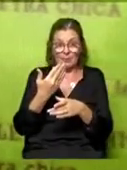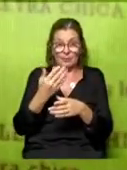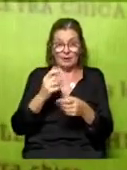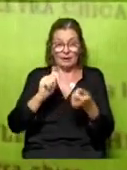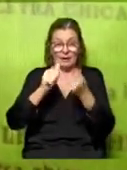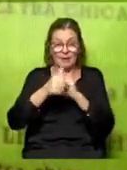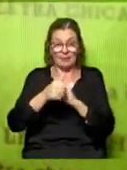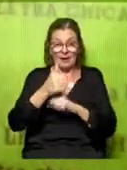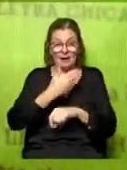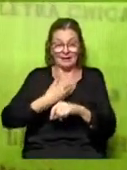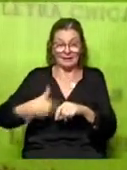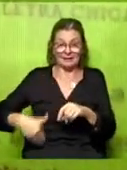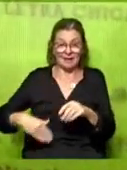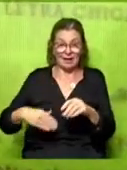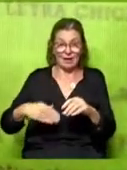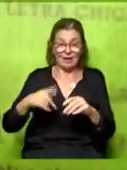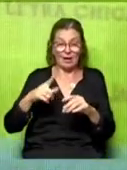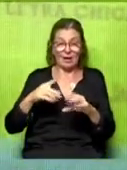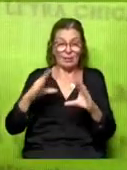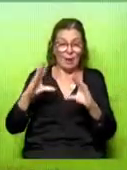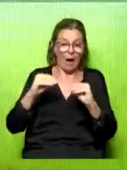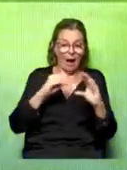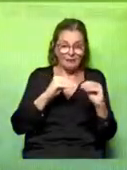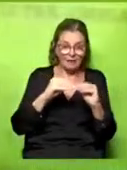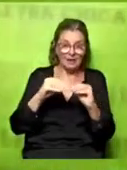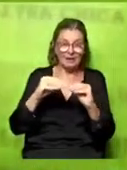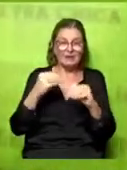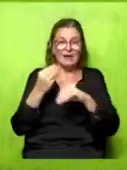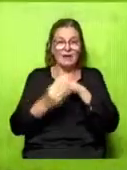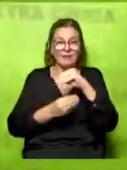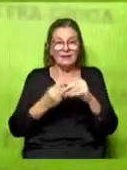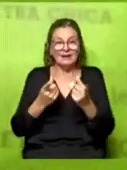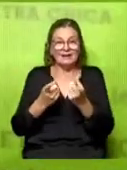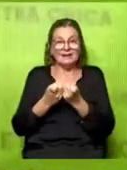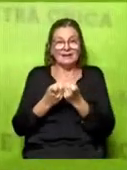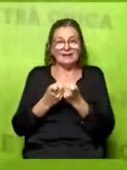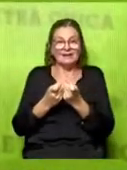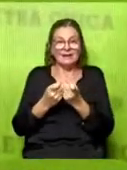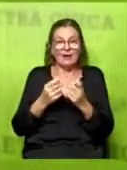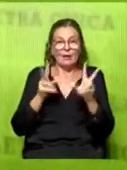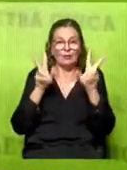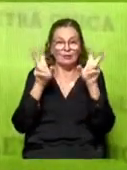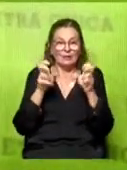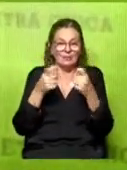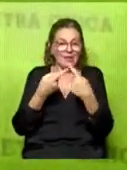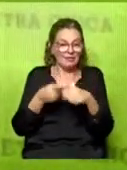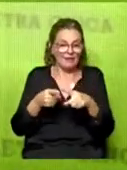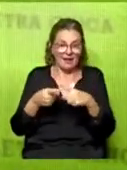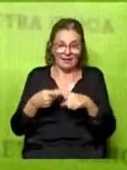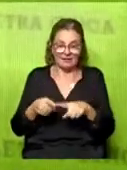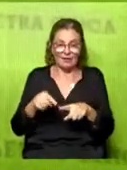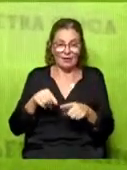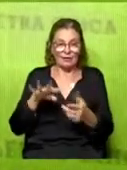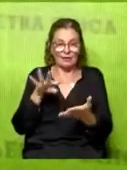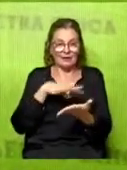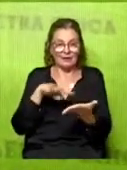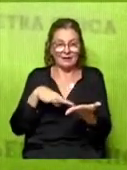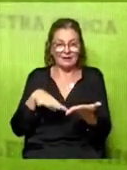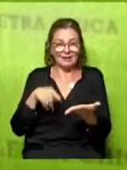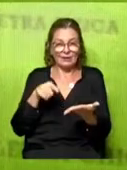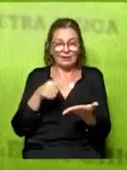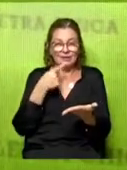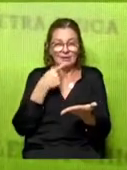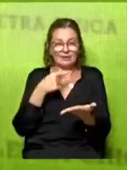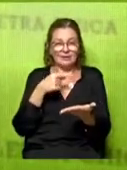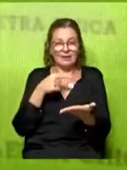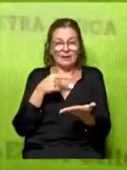Estado cuesta, las chacras también cuestan y las familias requieren un abordaje de multidimensionalidad. Hoy yo leía, estaba repasando, le decía a